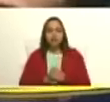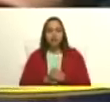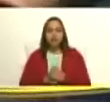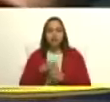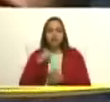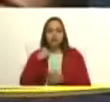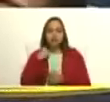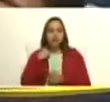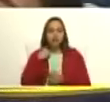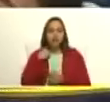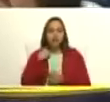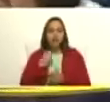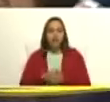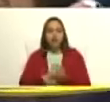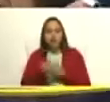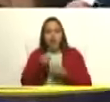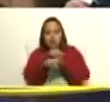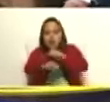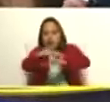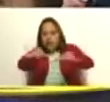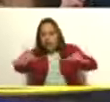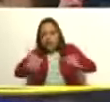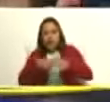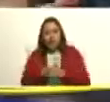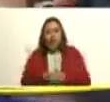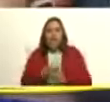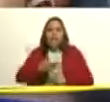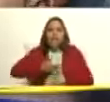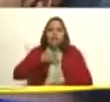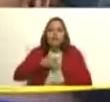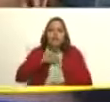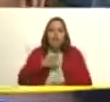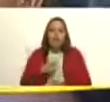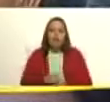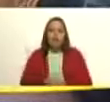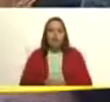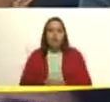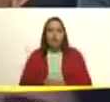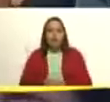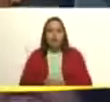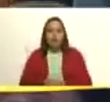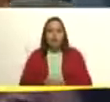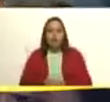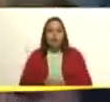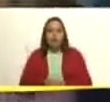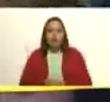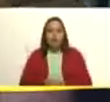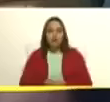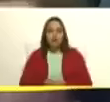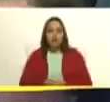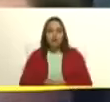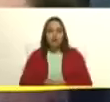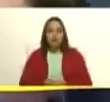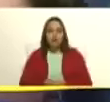está cada vez más esparcido el sentimiento que